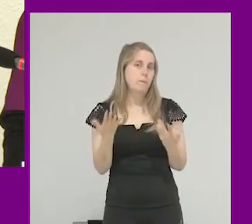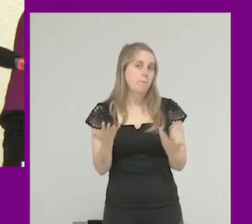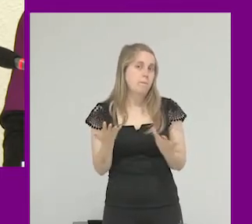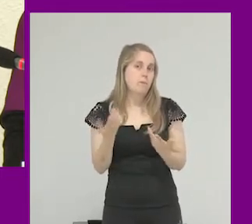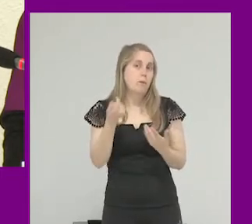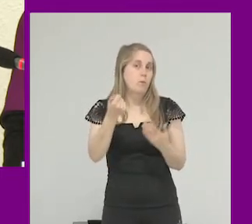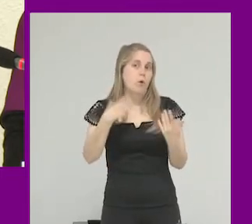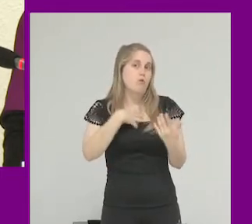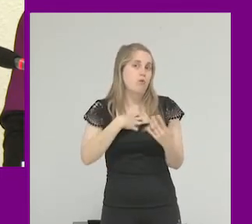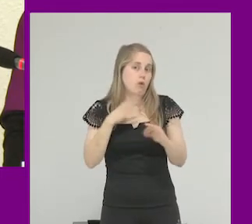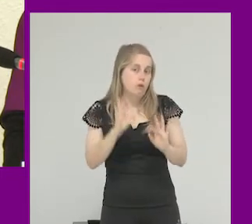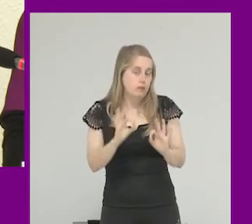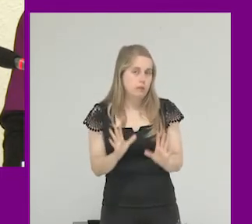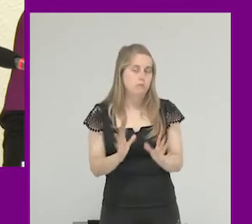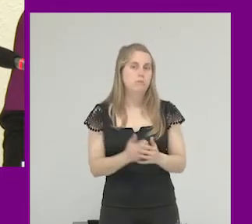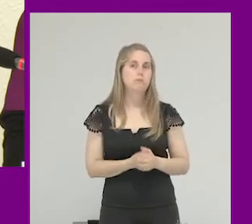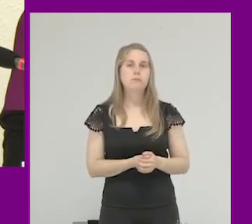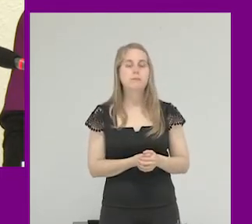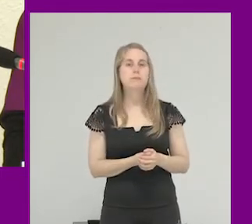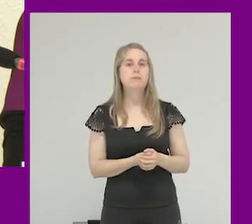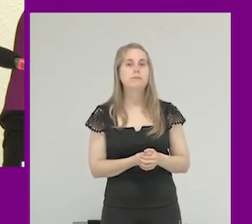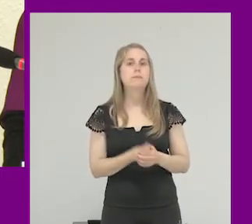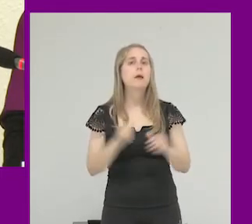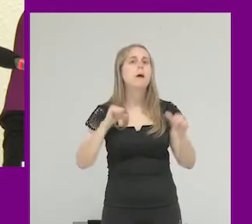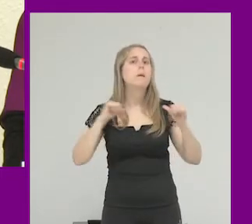esa es la función.